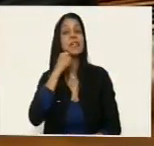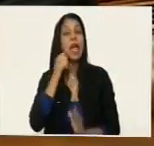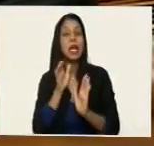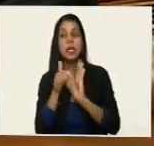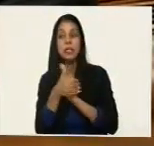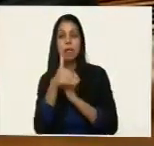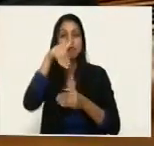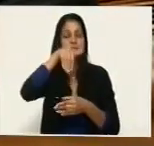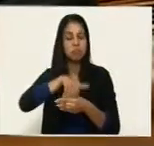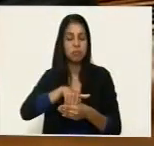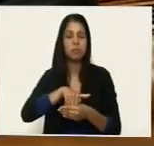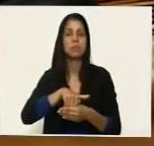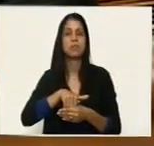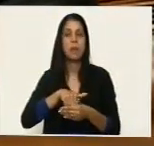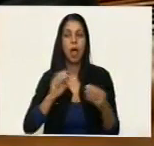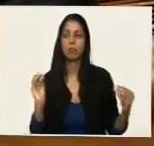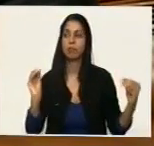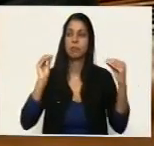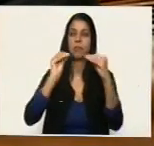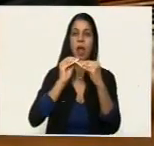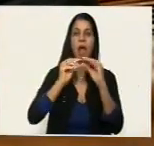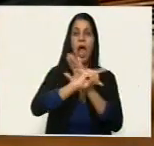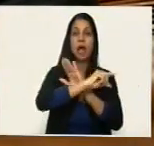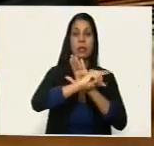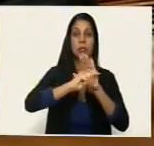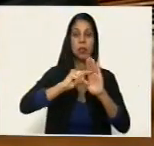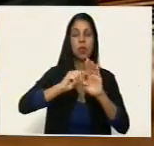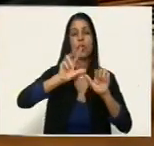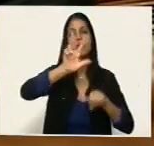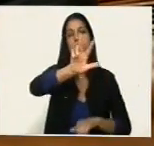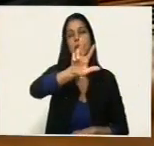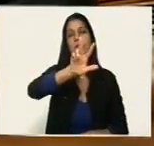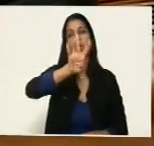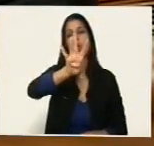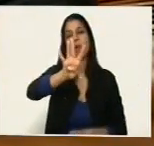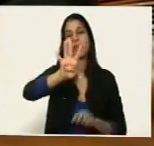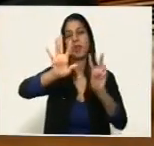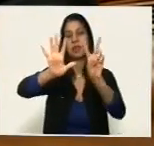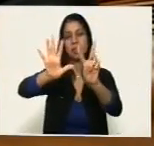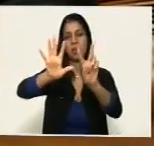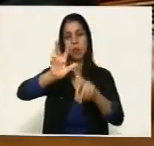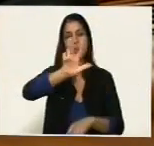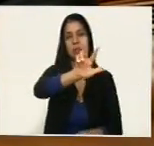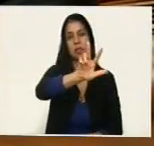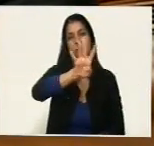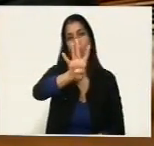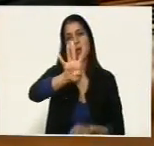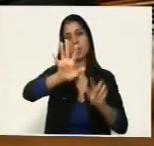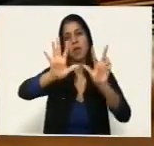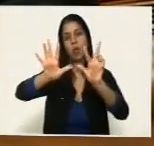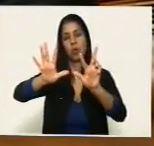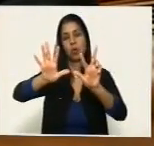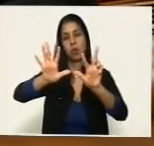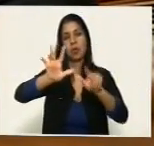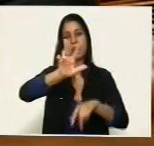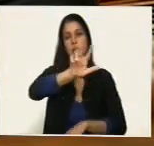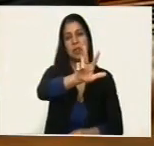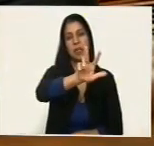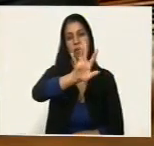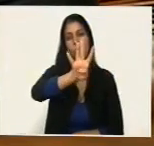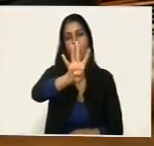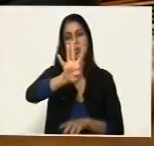de conformidad con lo previsto en los artículos 347, 348